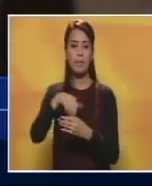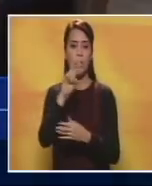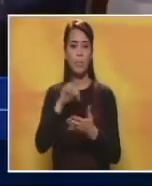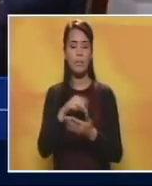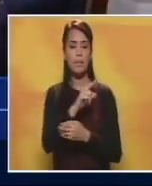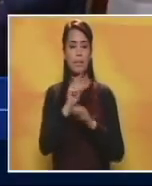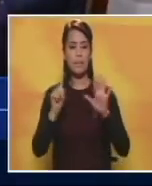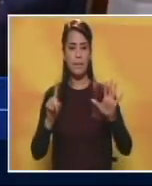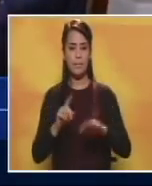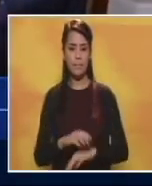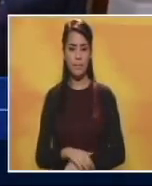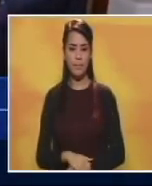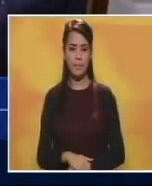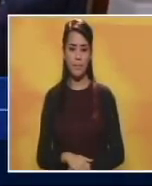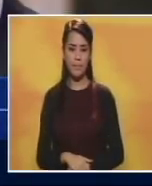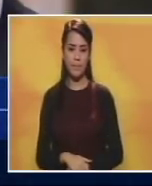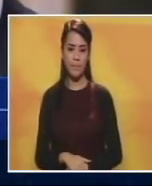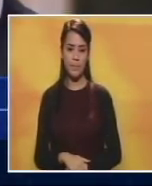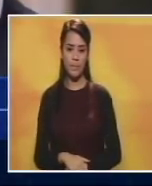2016.